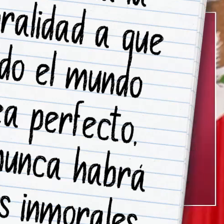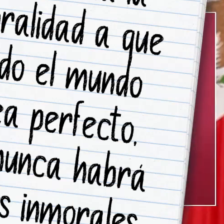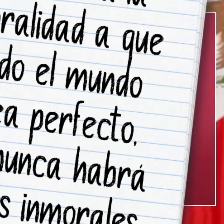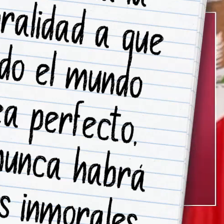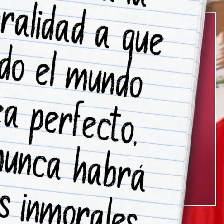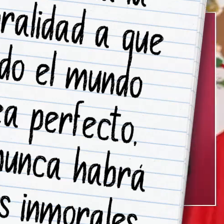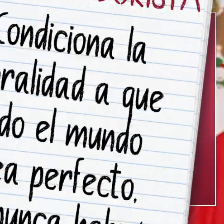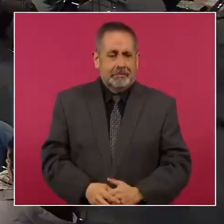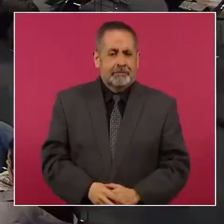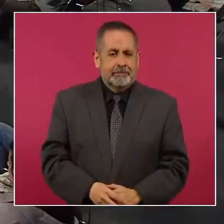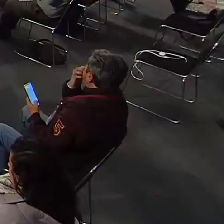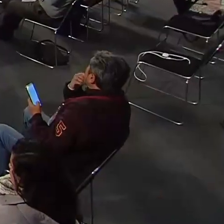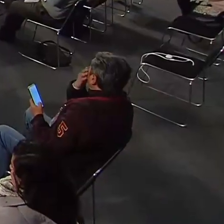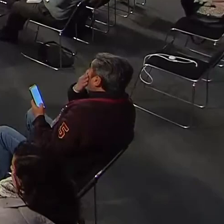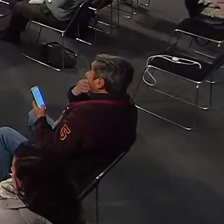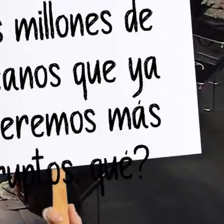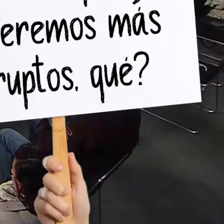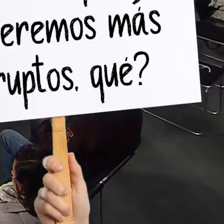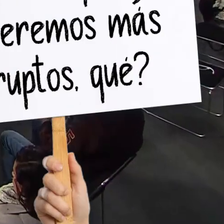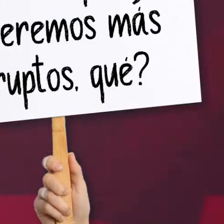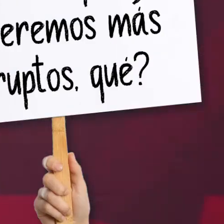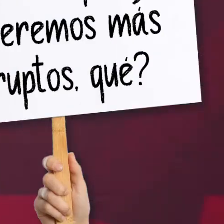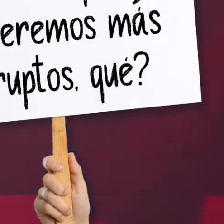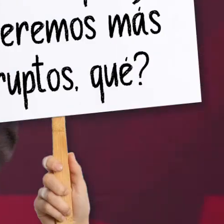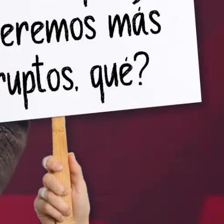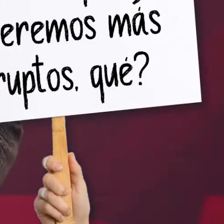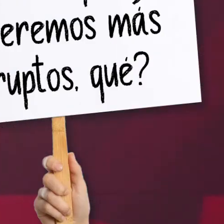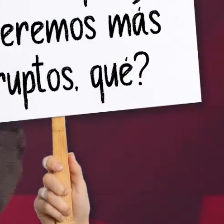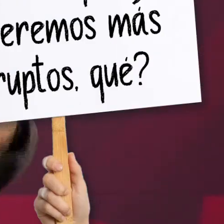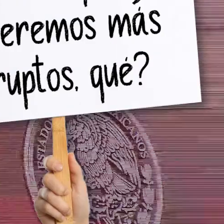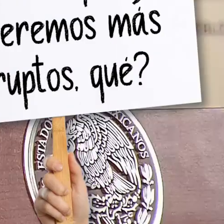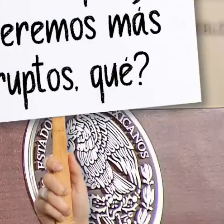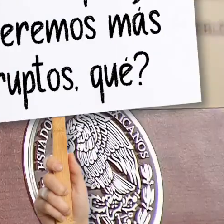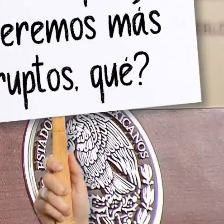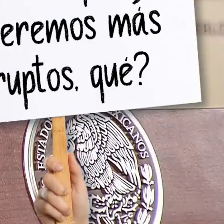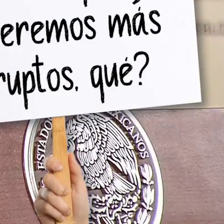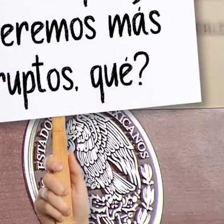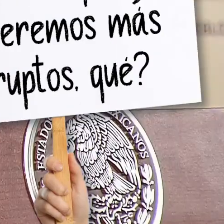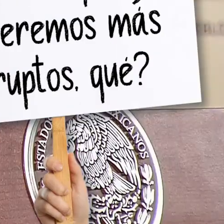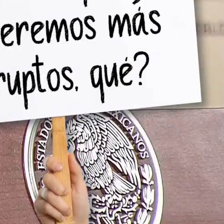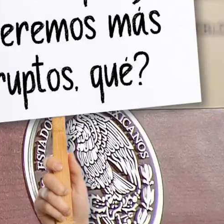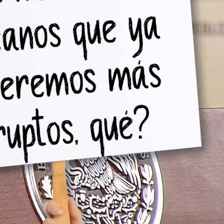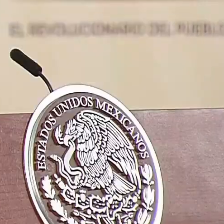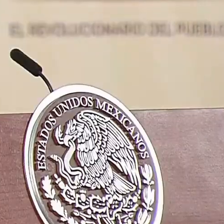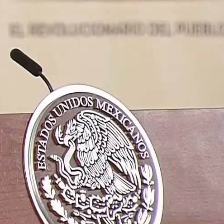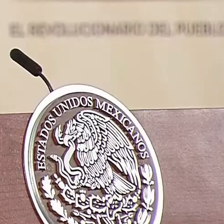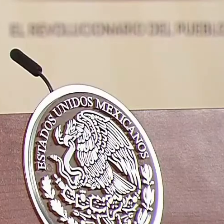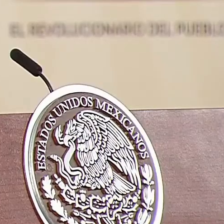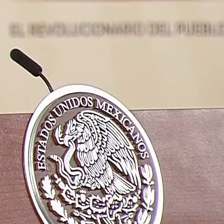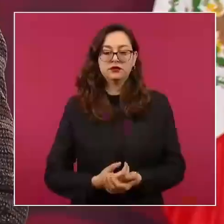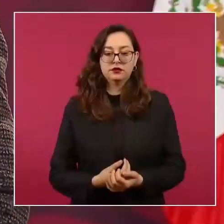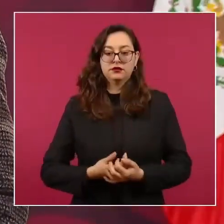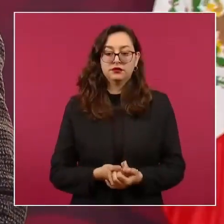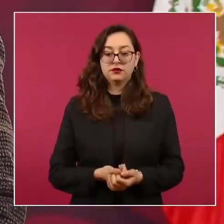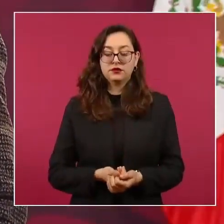dedicaron a saquear al país? ¿O quienes le aplaudían a García Luna? ¿O que recibían dinero del gobierno para quemarle incienso